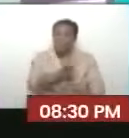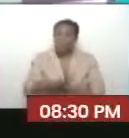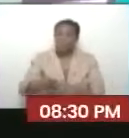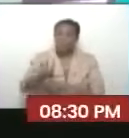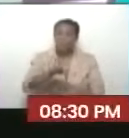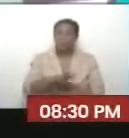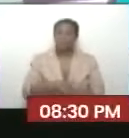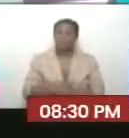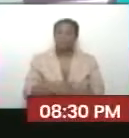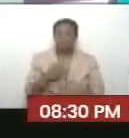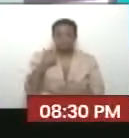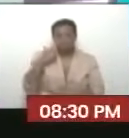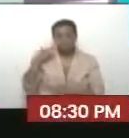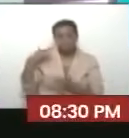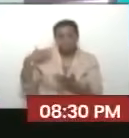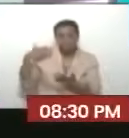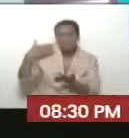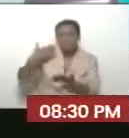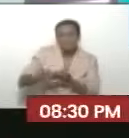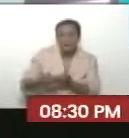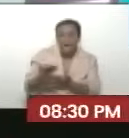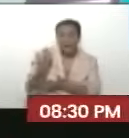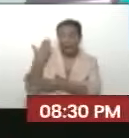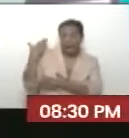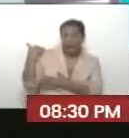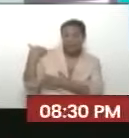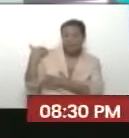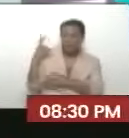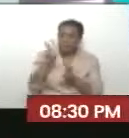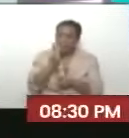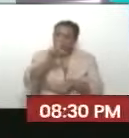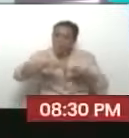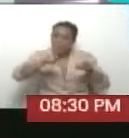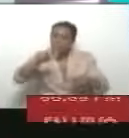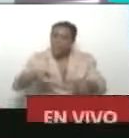a lo que veníamos siendo los venezolanos y las venezolanas.